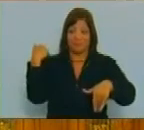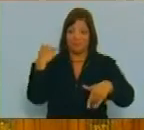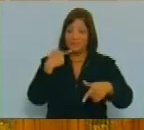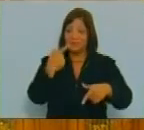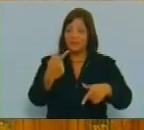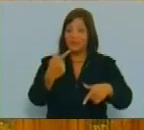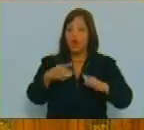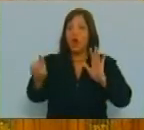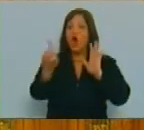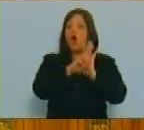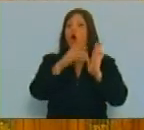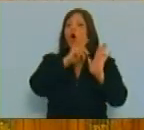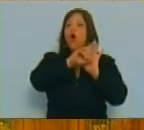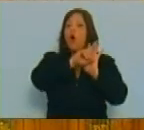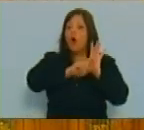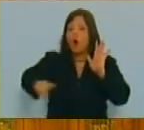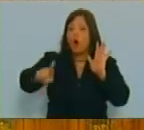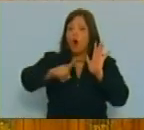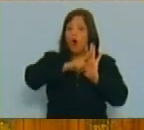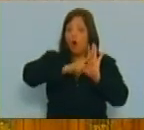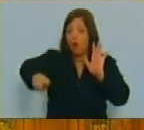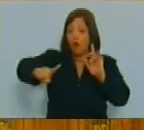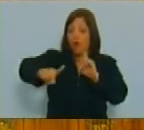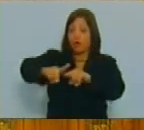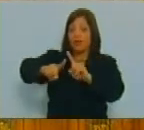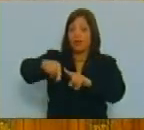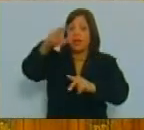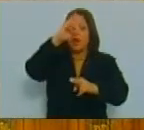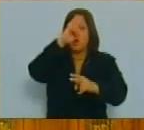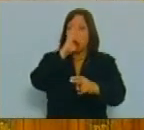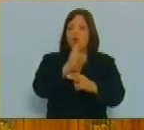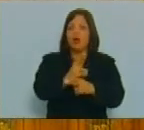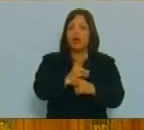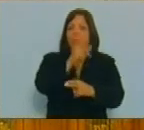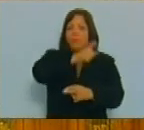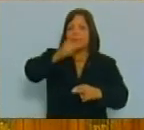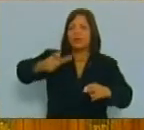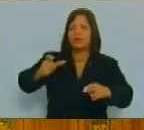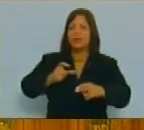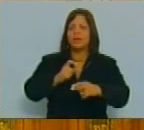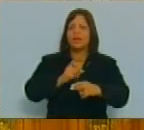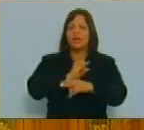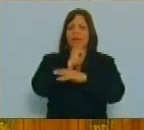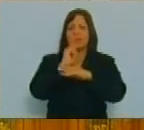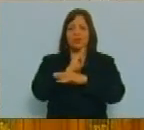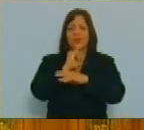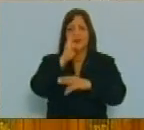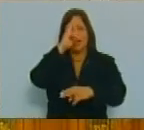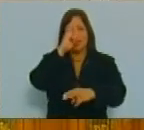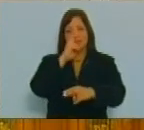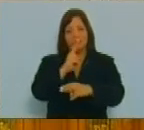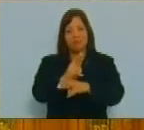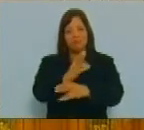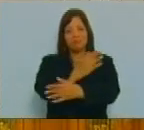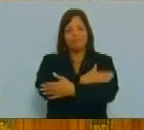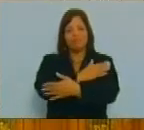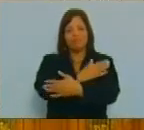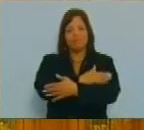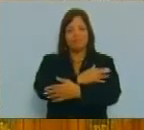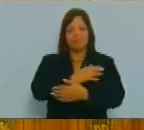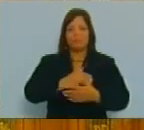esta orden se crea con el objeto de reconocer y honrar a personas instituciones por su destacada labor